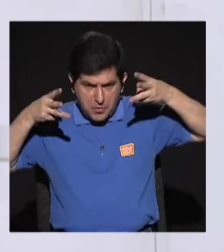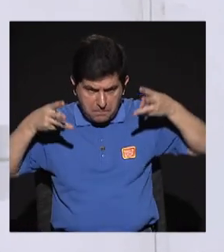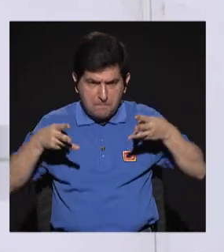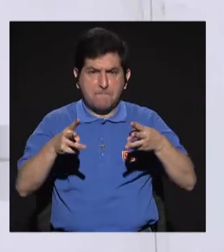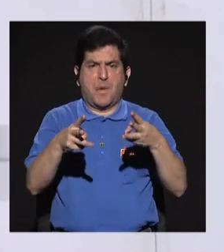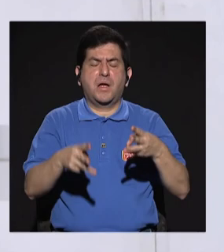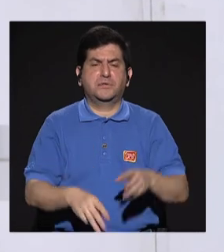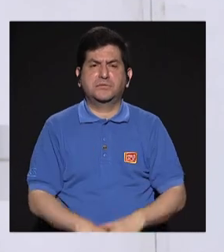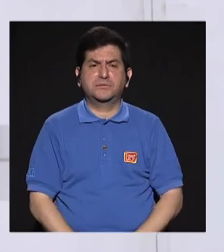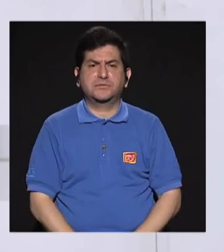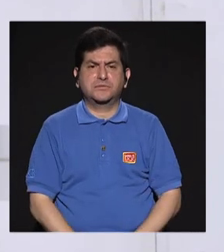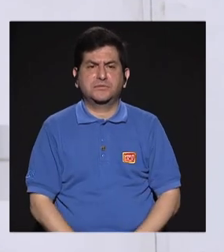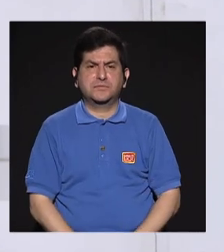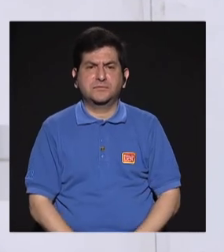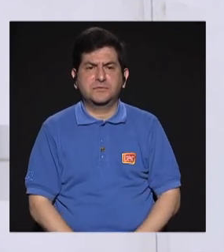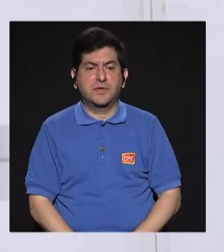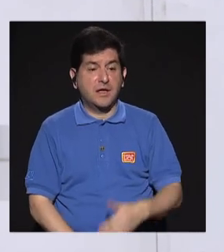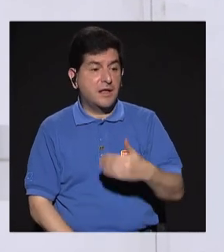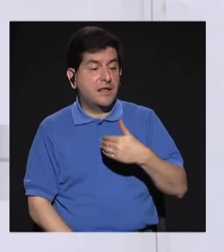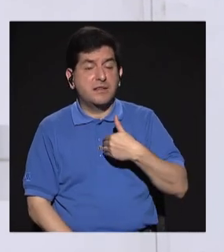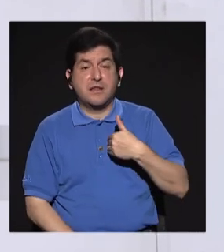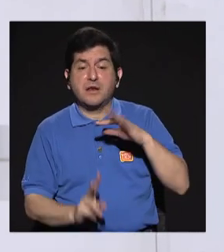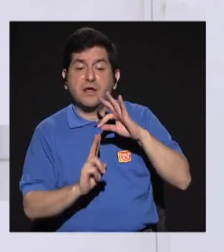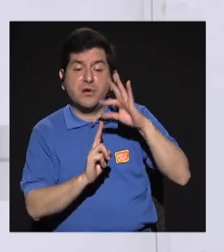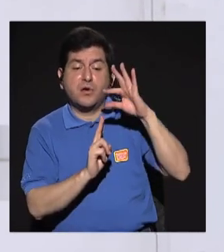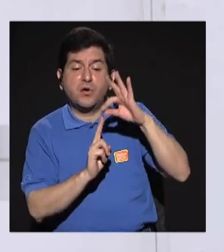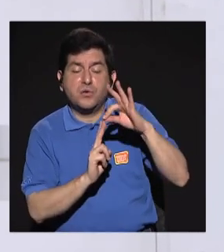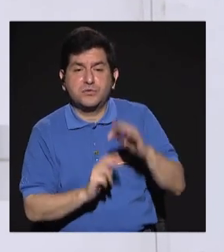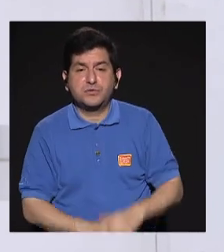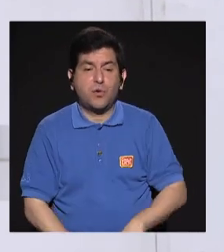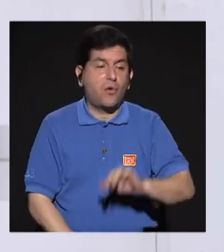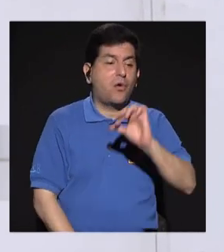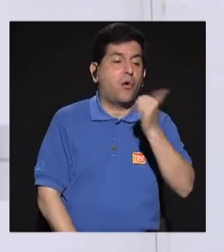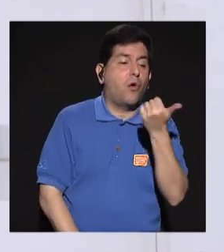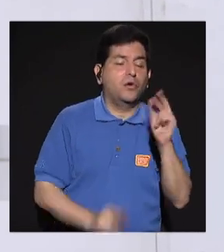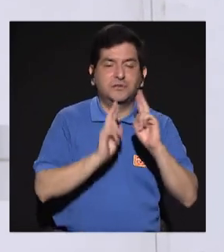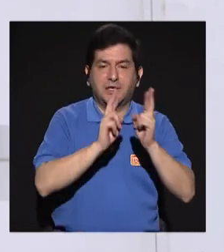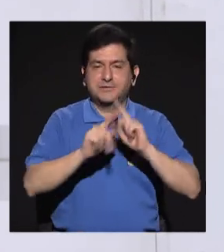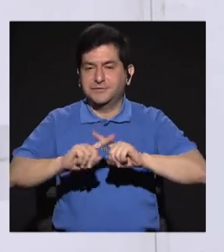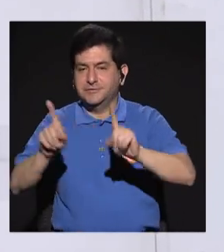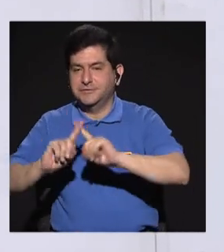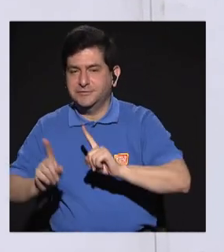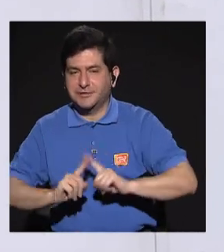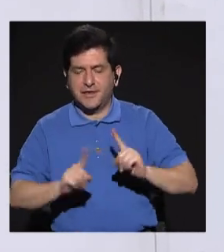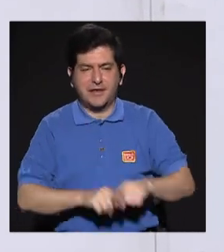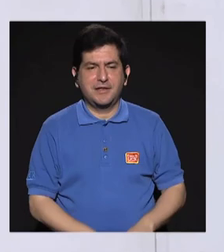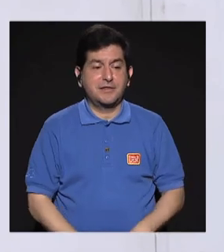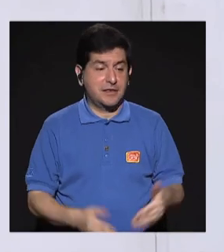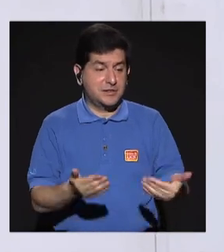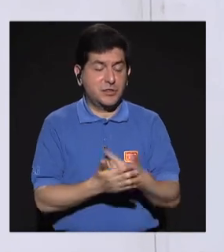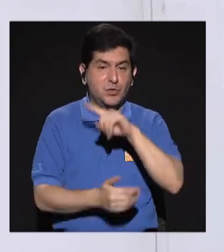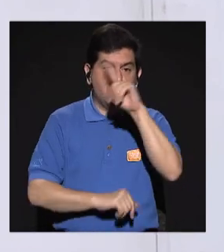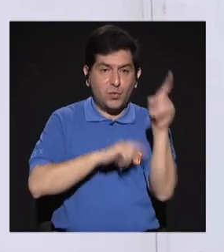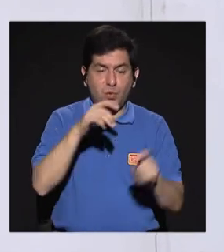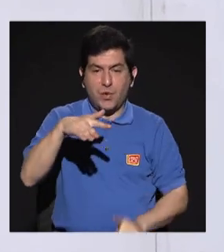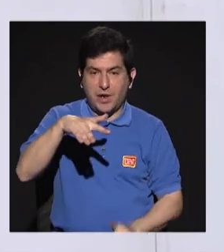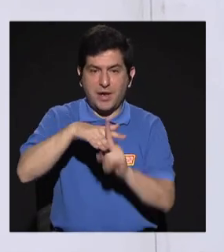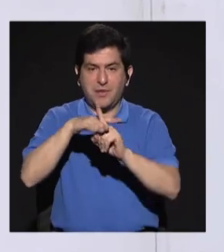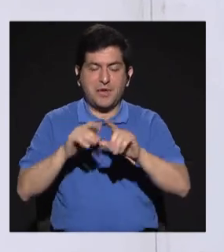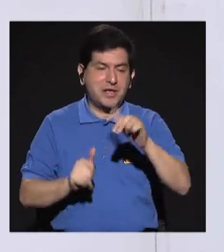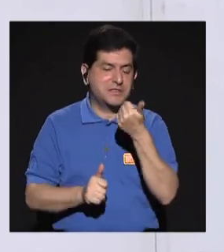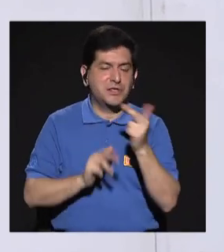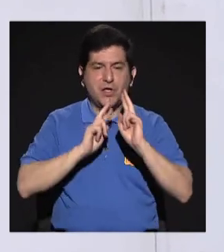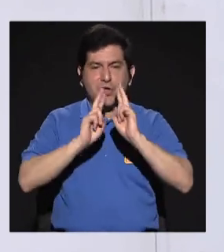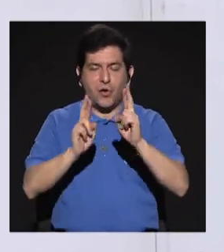método más aún a una metodología más lo que tenemos es la posibilidad de obtener otras respuestas ya nos podemos formular nuevas preguntas